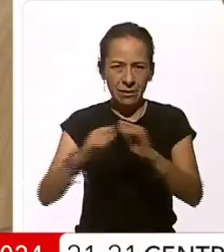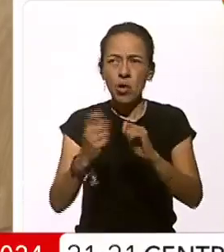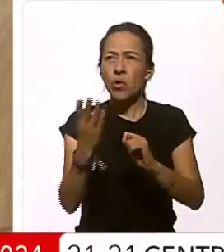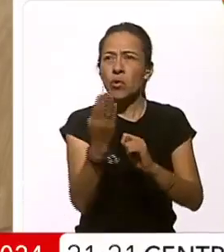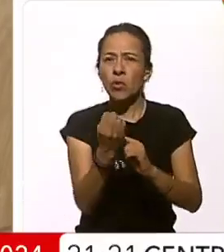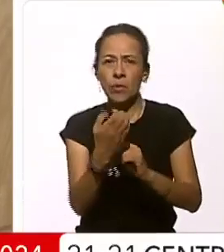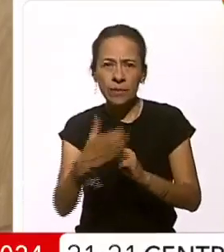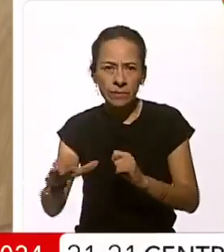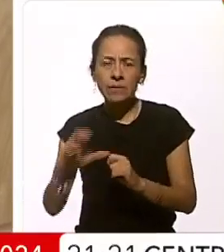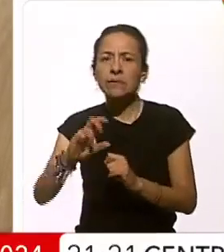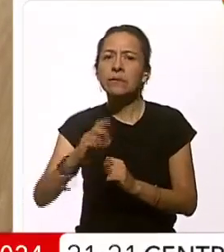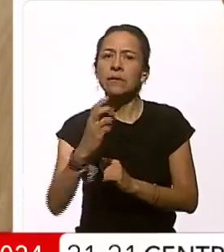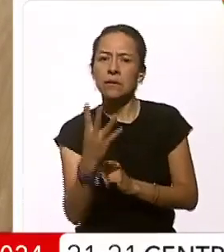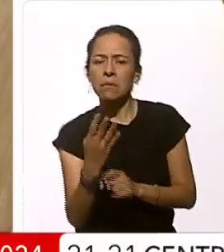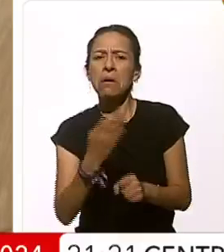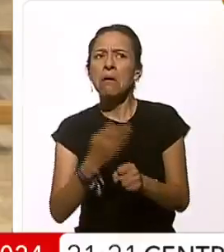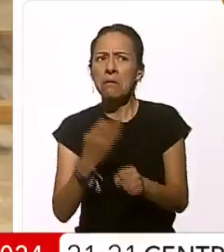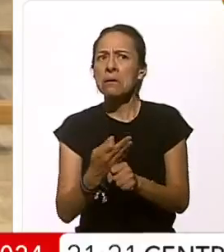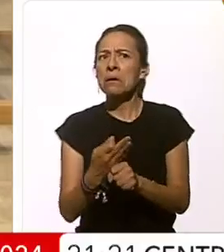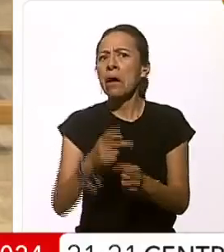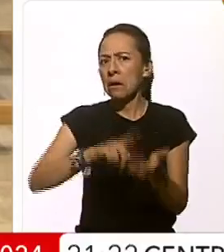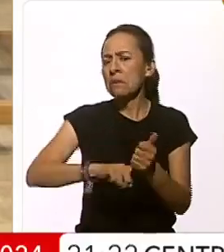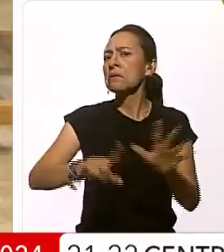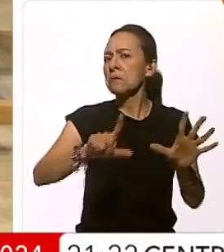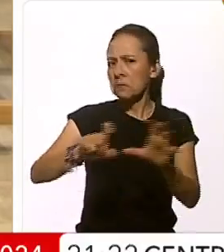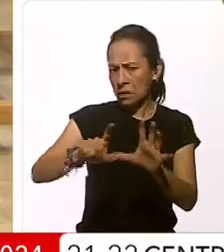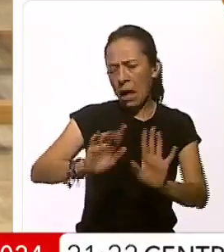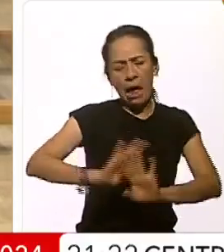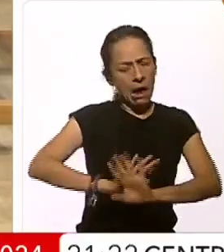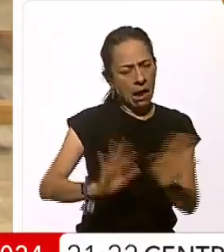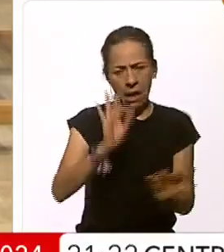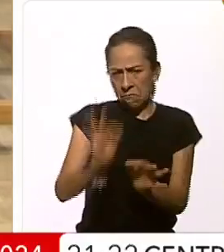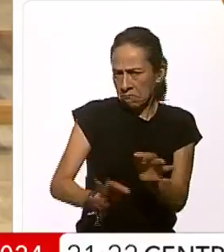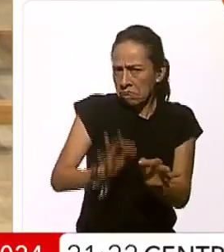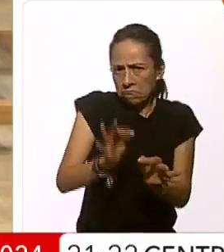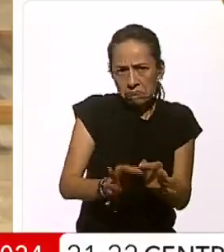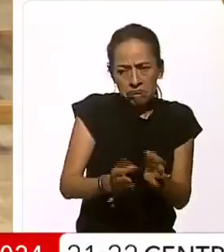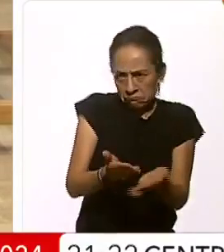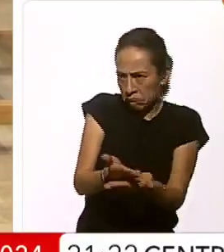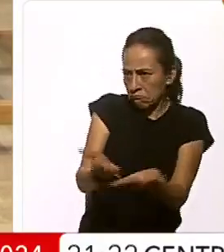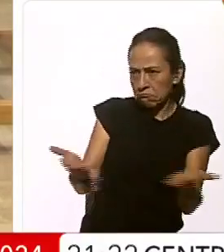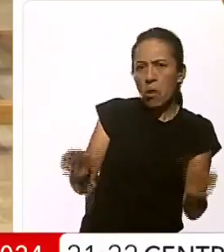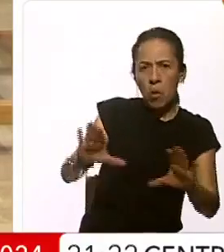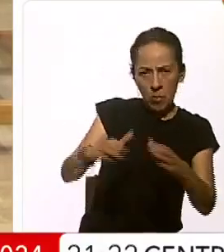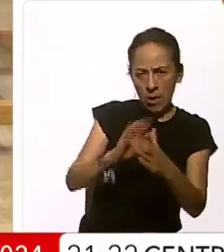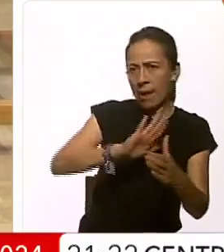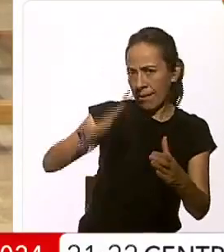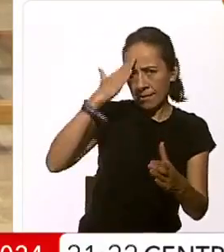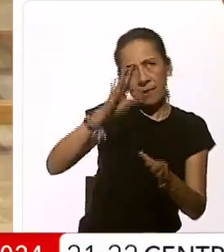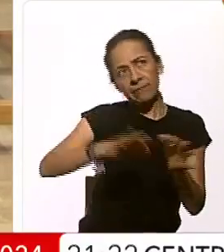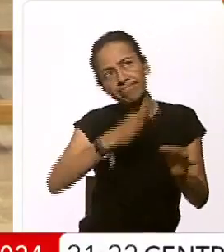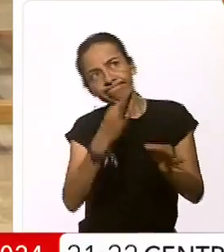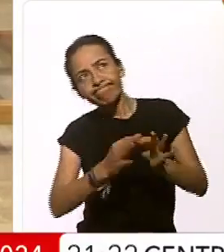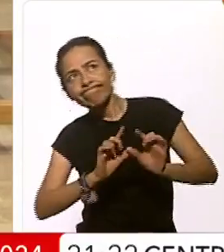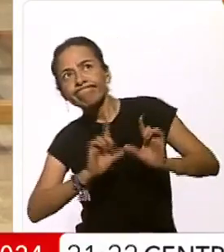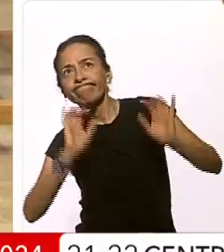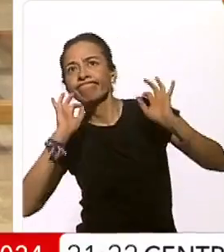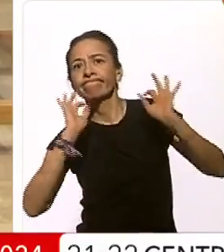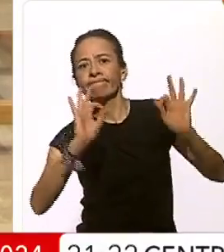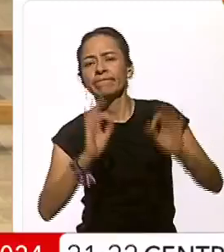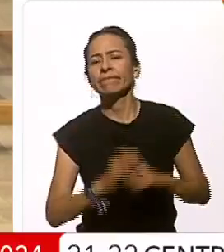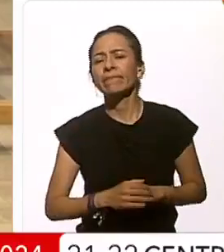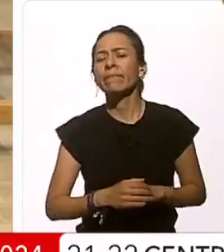934, pues tenemos cerca de 700 ya que hemos entregado a las comunidades y quedan cerca